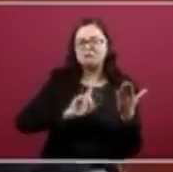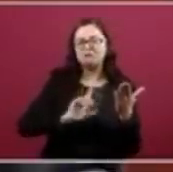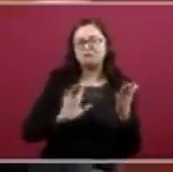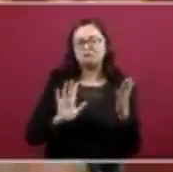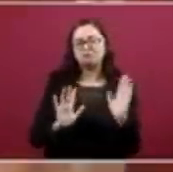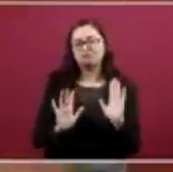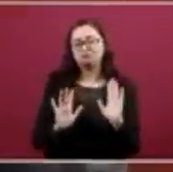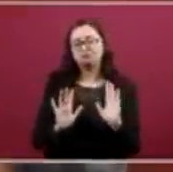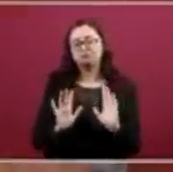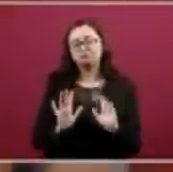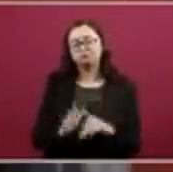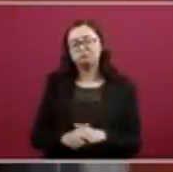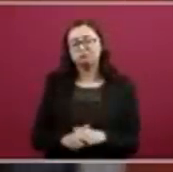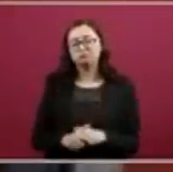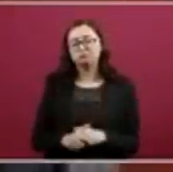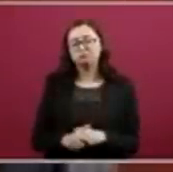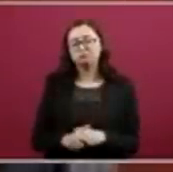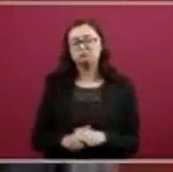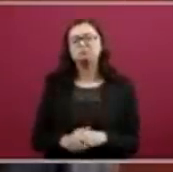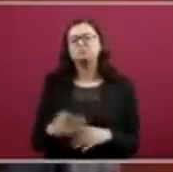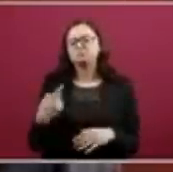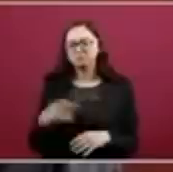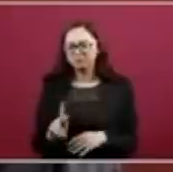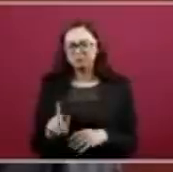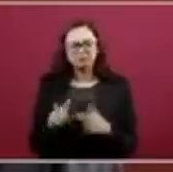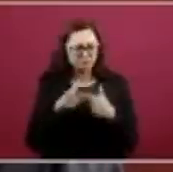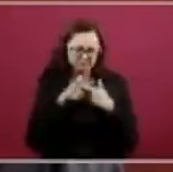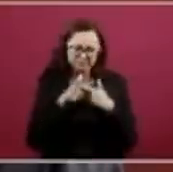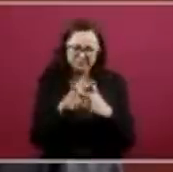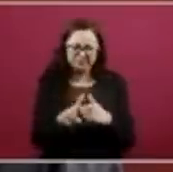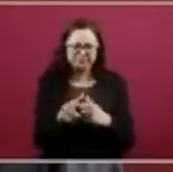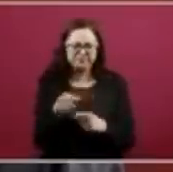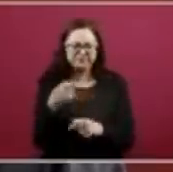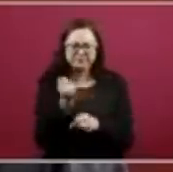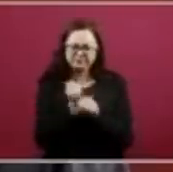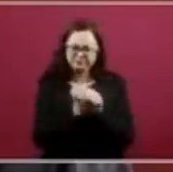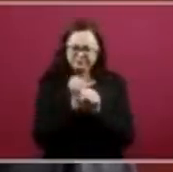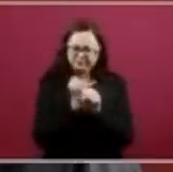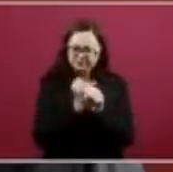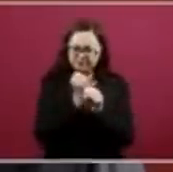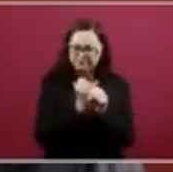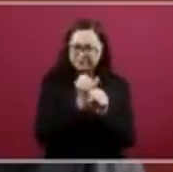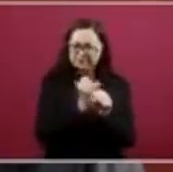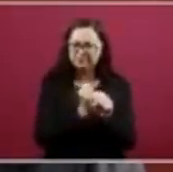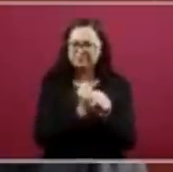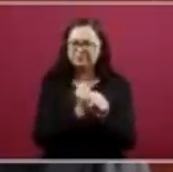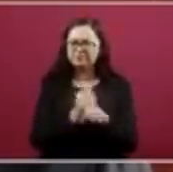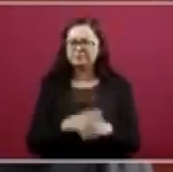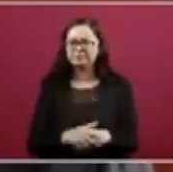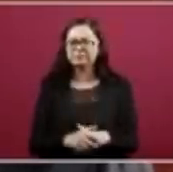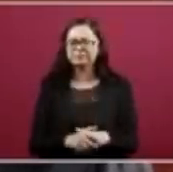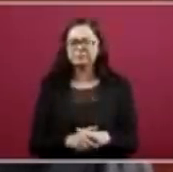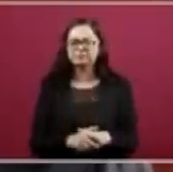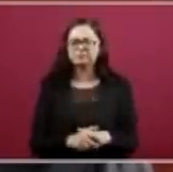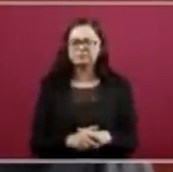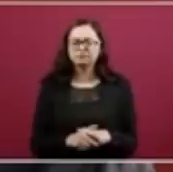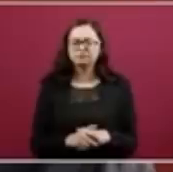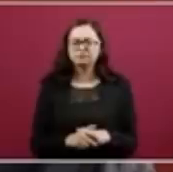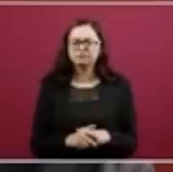pero que se hagan las investigaciones correspondientes. Yo ya di a